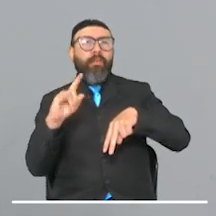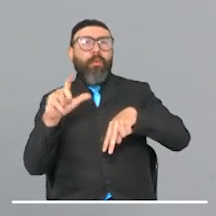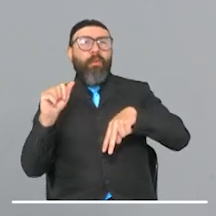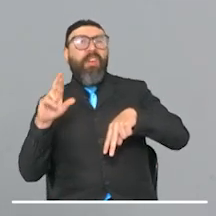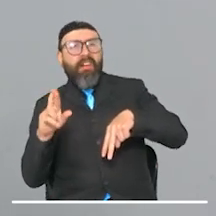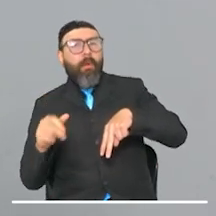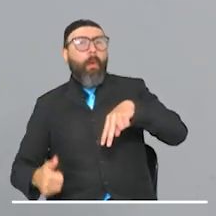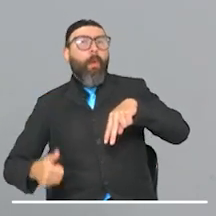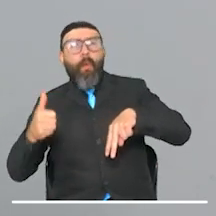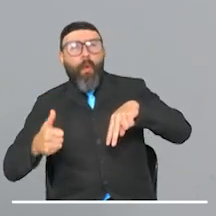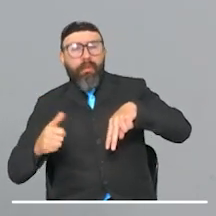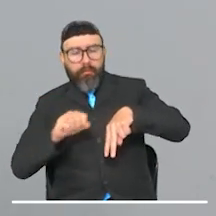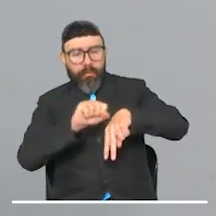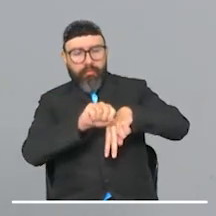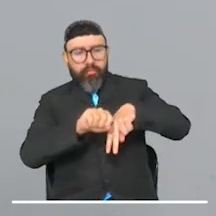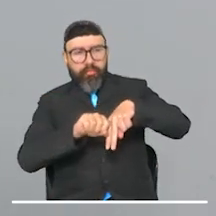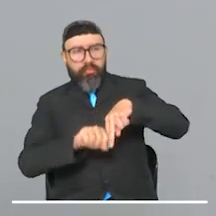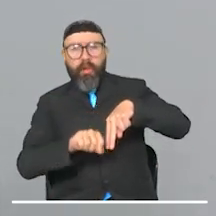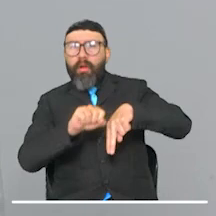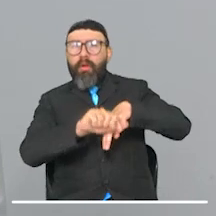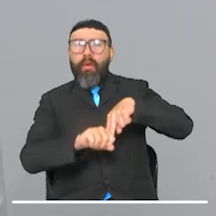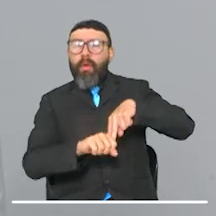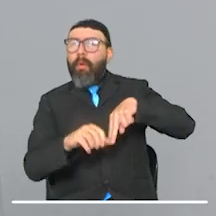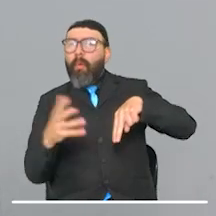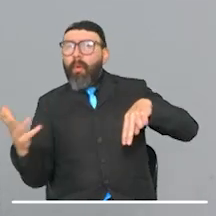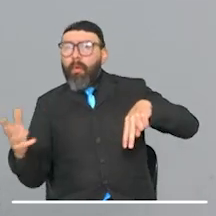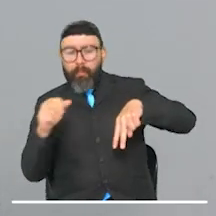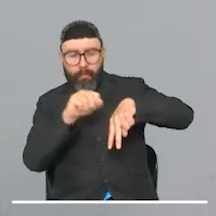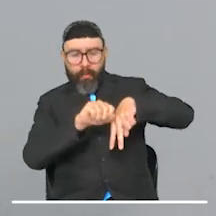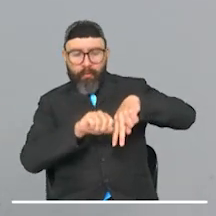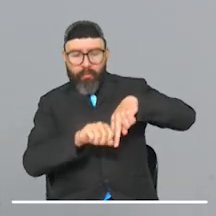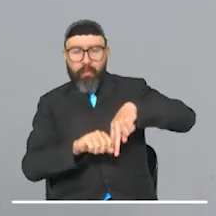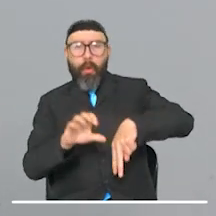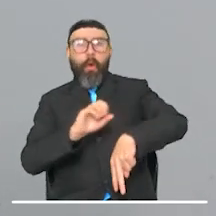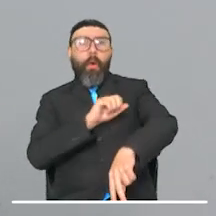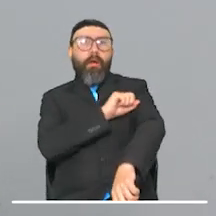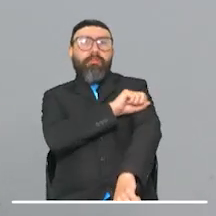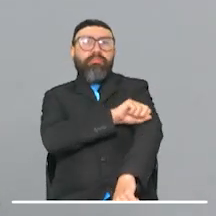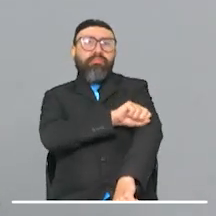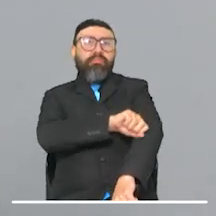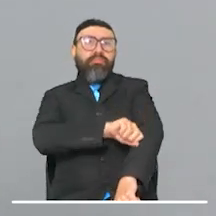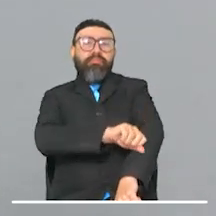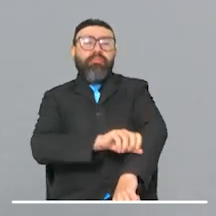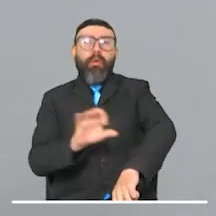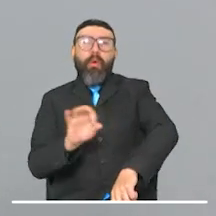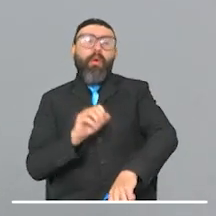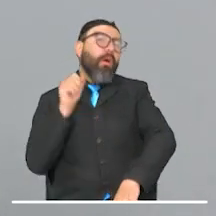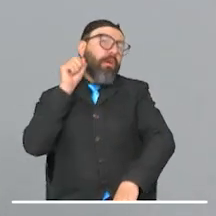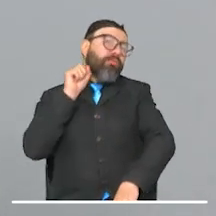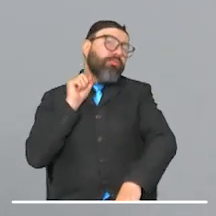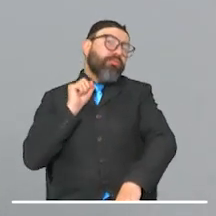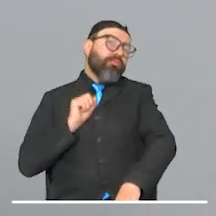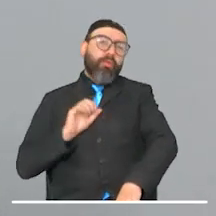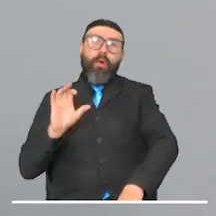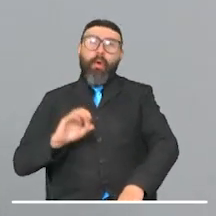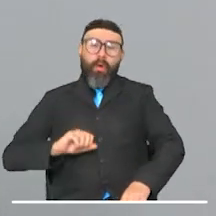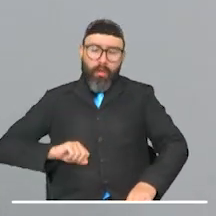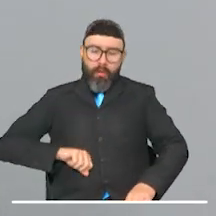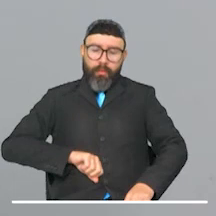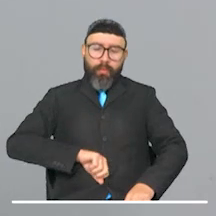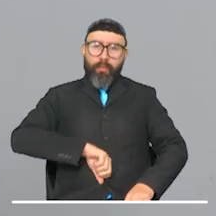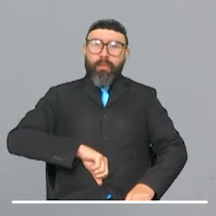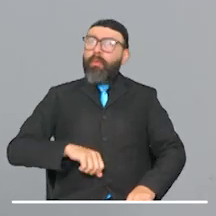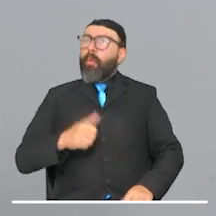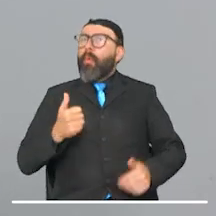desea es un estudio algebraico de qué zona de miembros inferiores de miembros superiores carotidio abdominal Pues hacen estudios